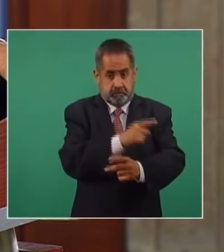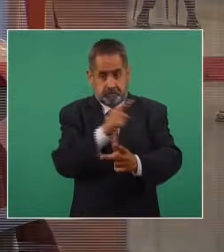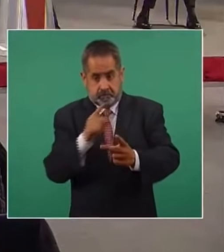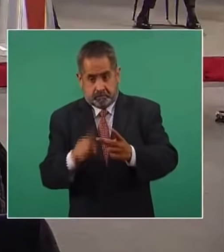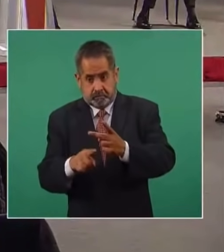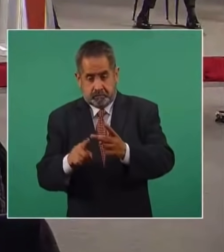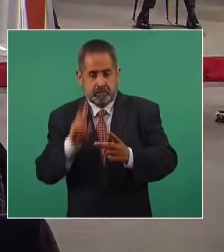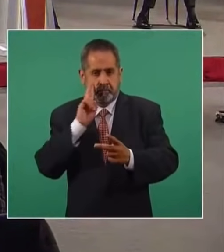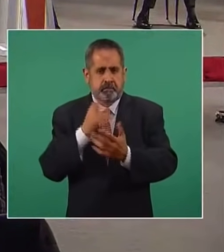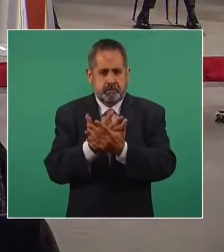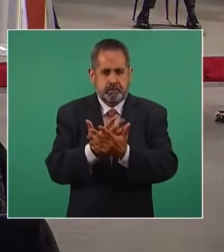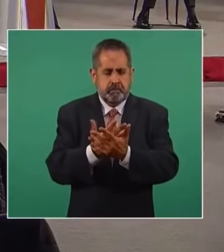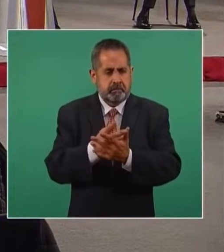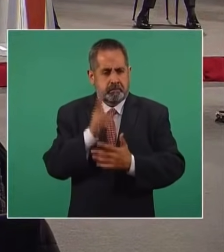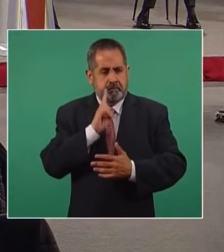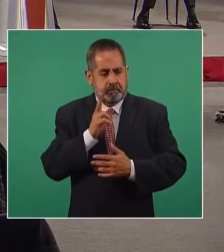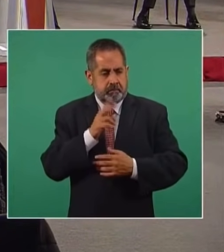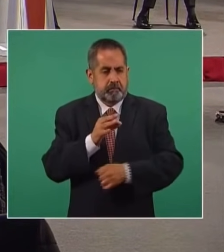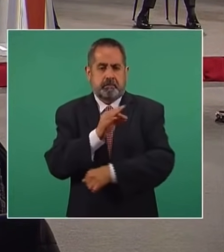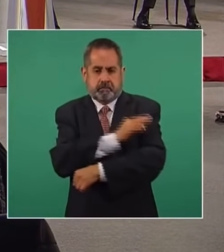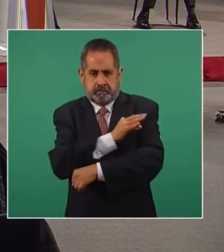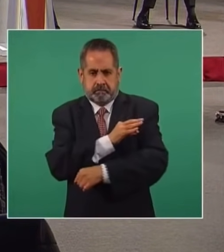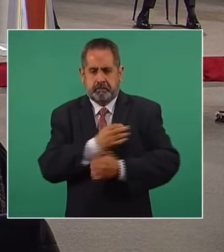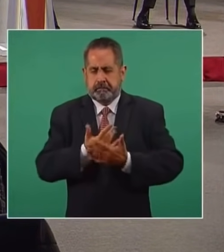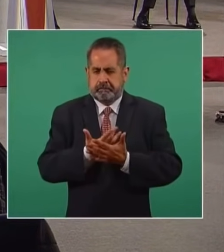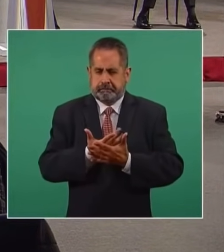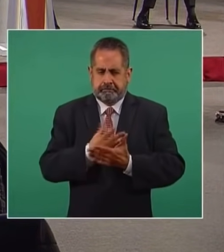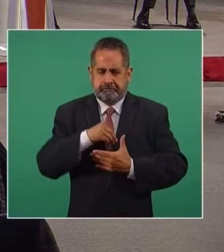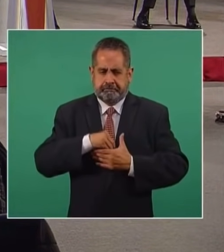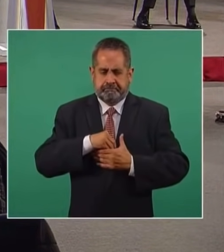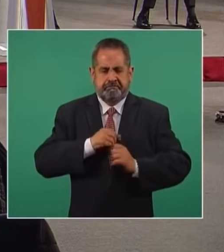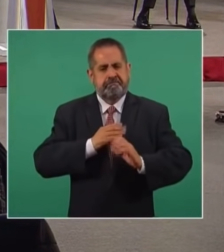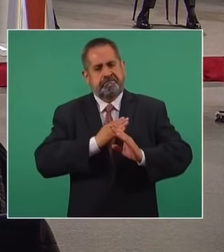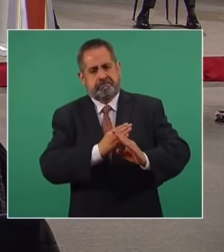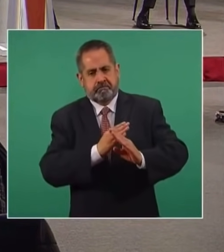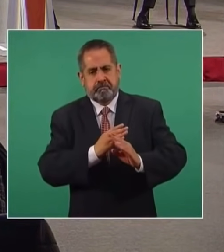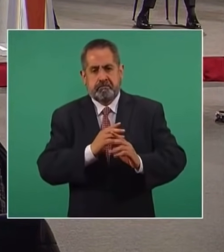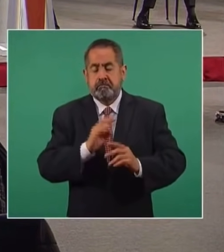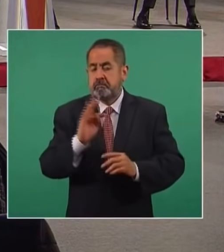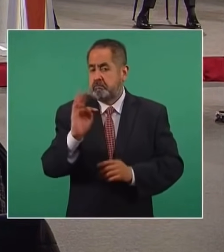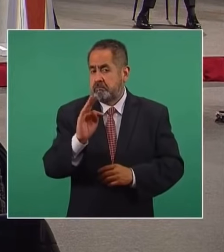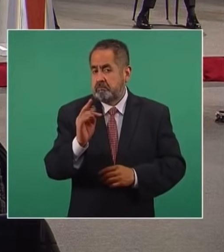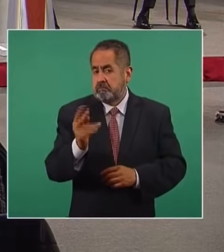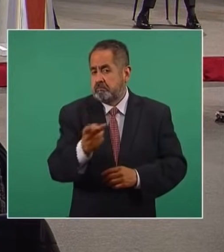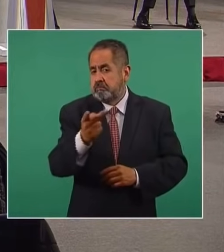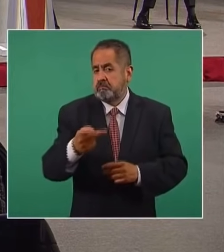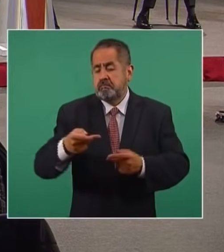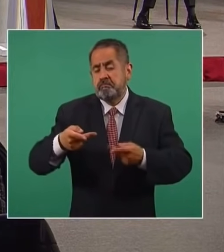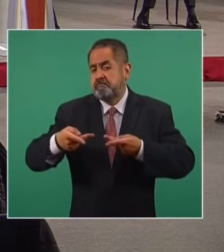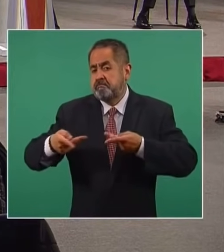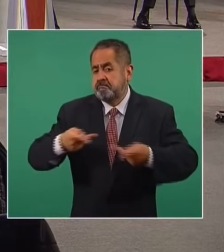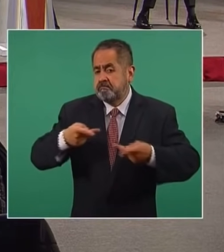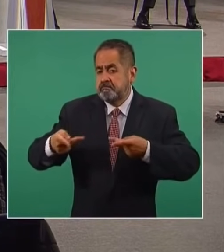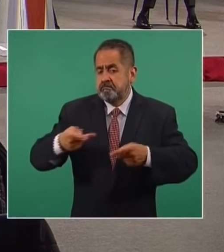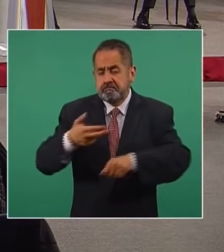hay que esperar para que tenga efecto y preparar también